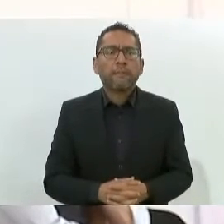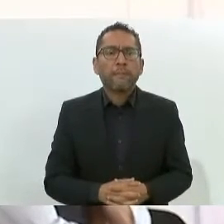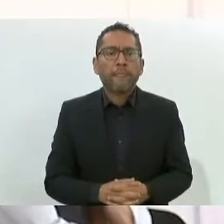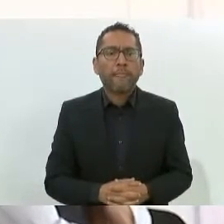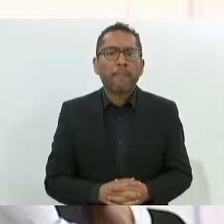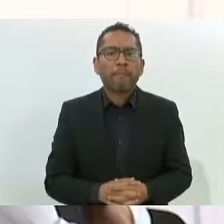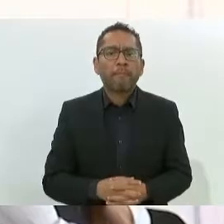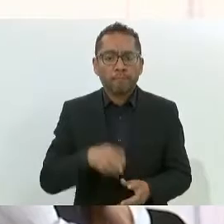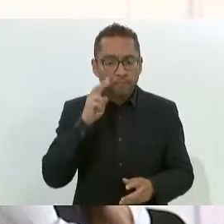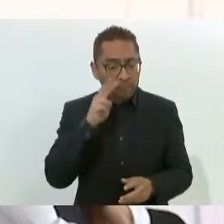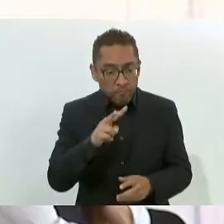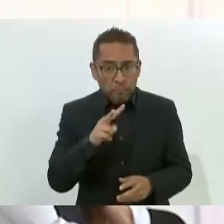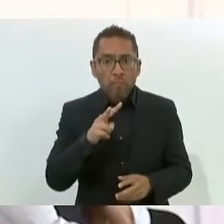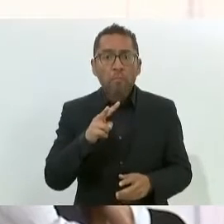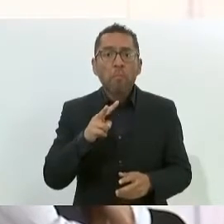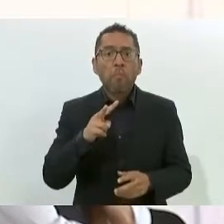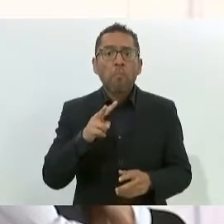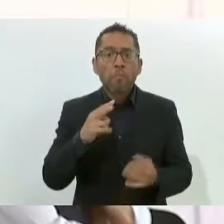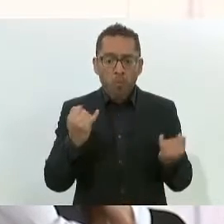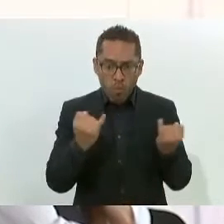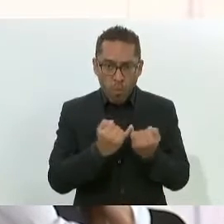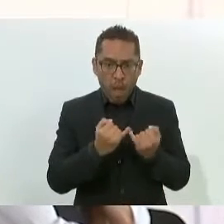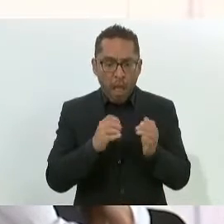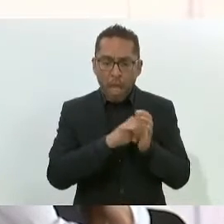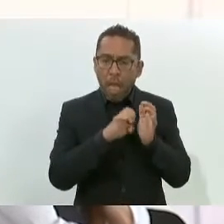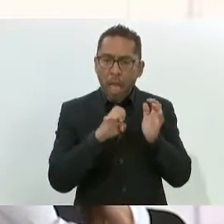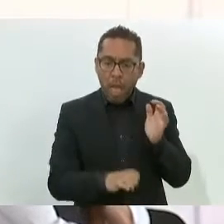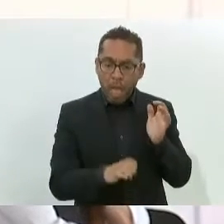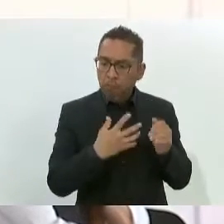productores ejemplares,